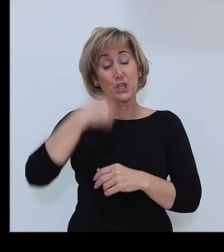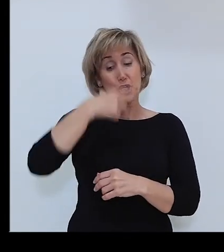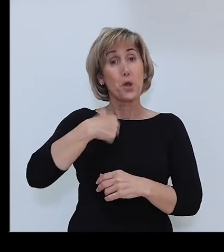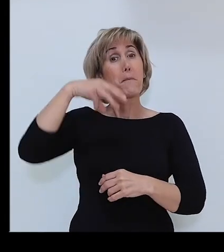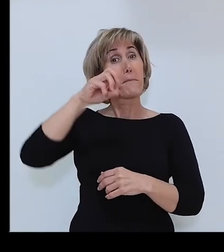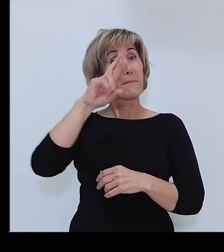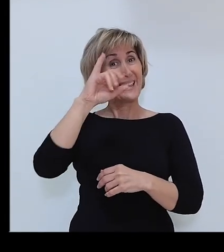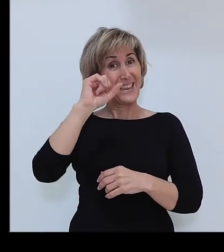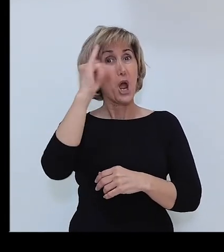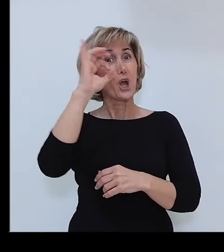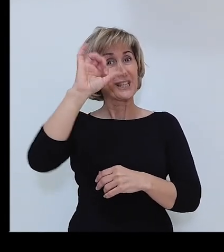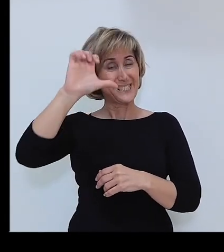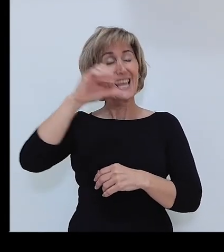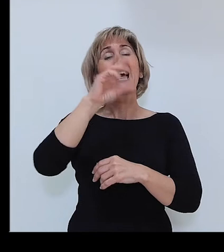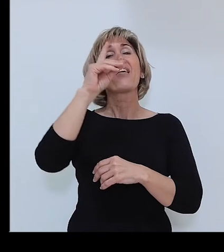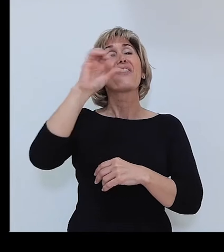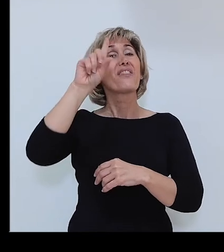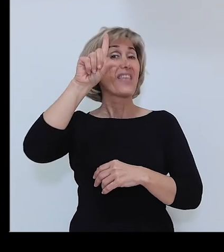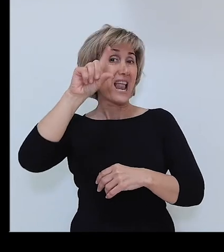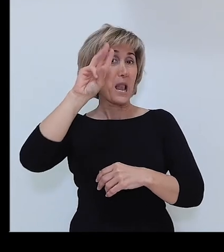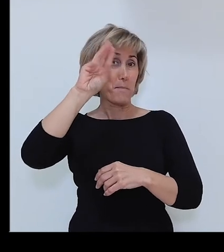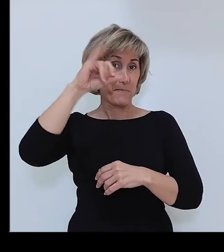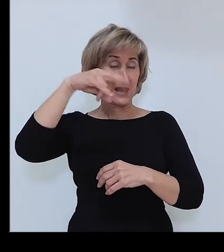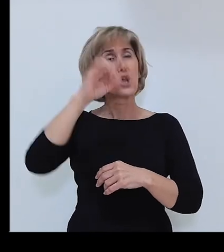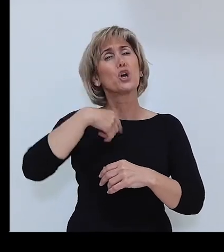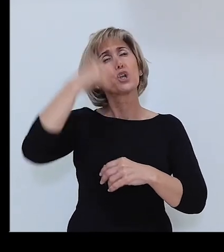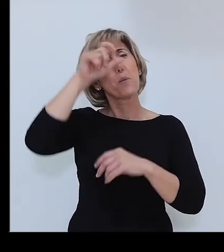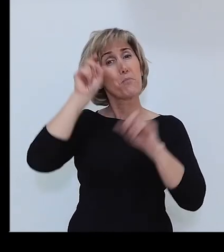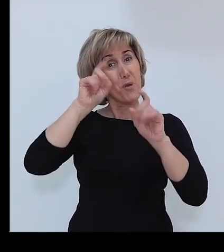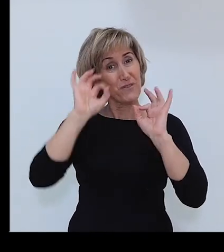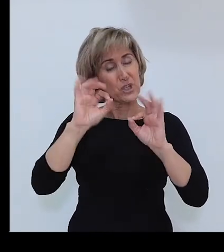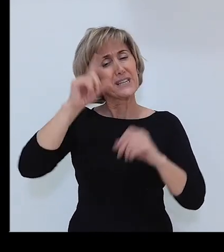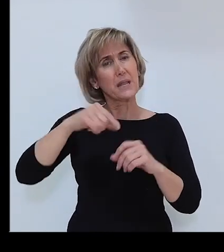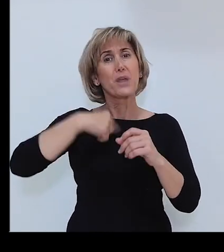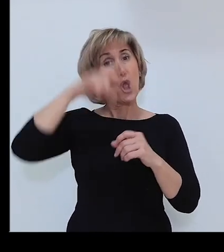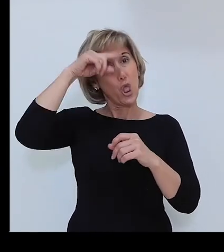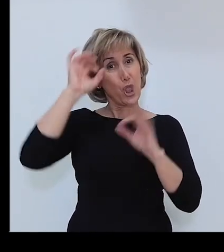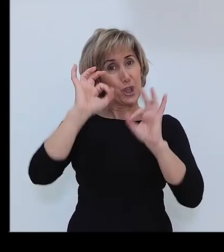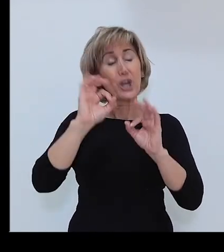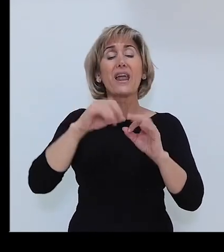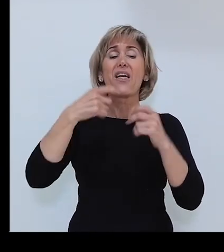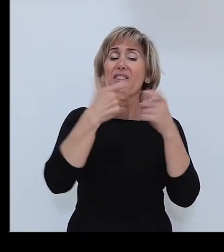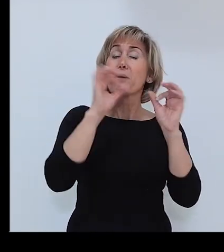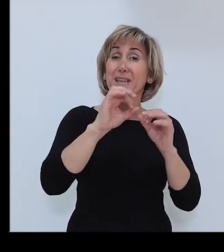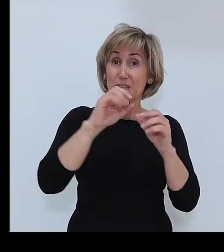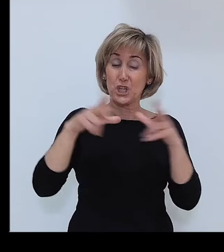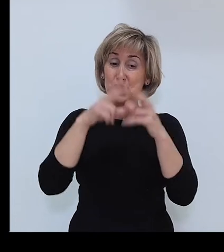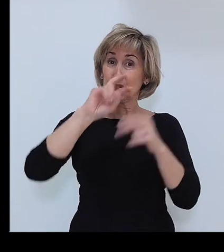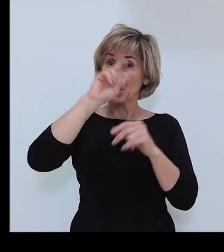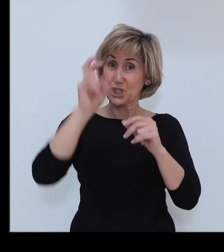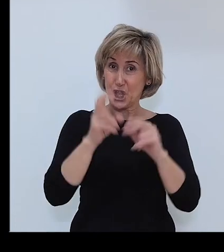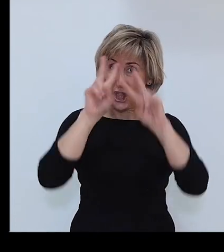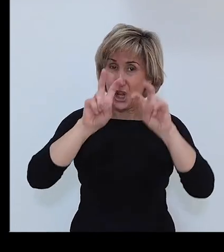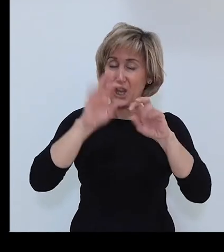del Pino Espejo, y profesora también contratada doctora del Departamento de Sociología en la Universidad